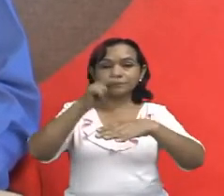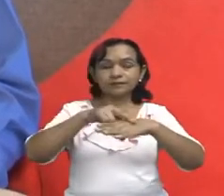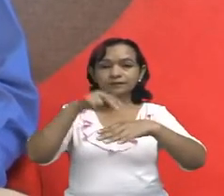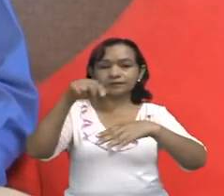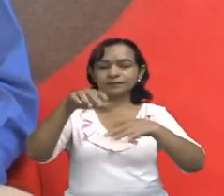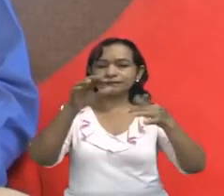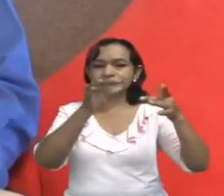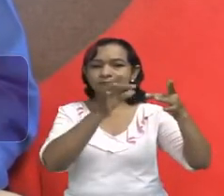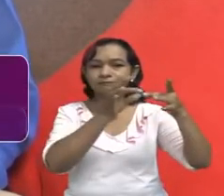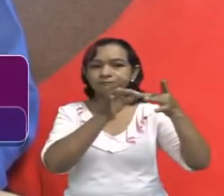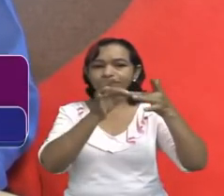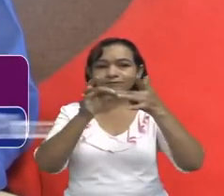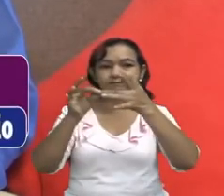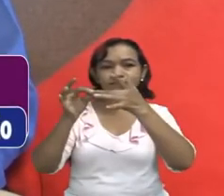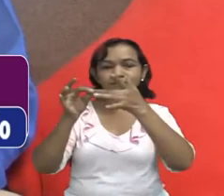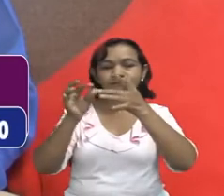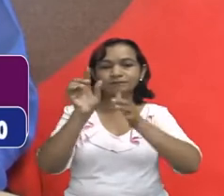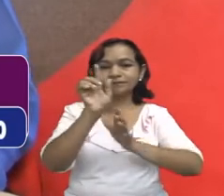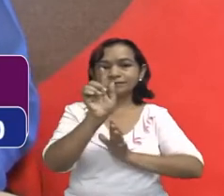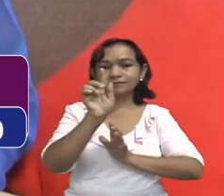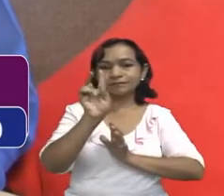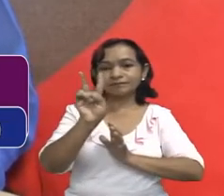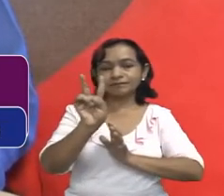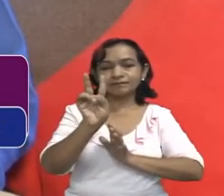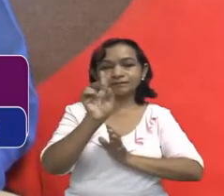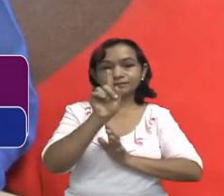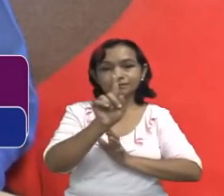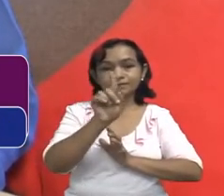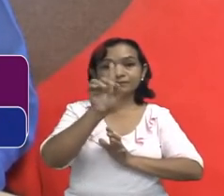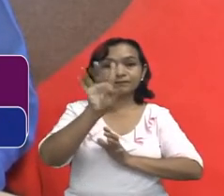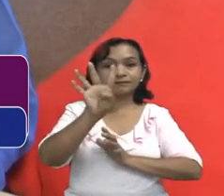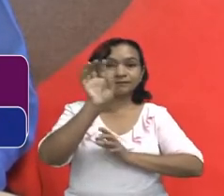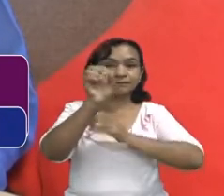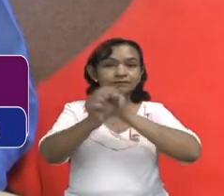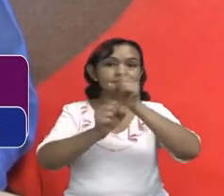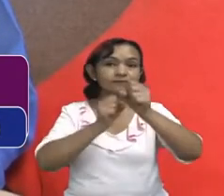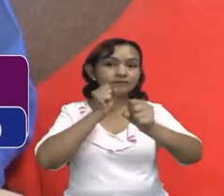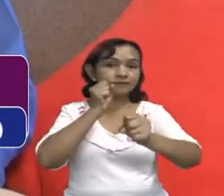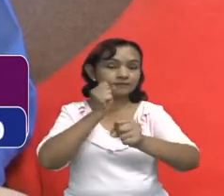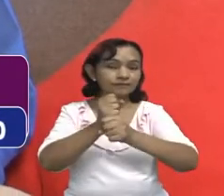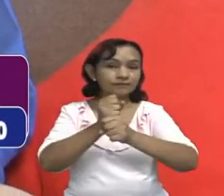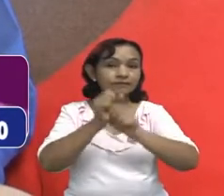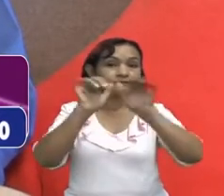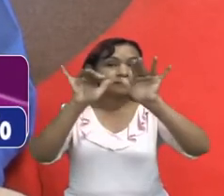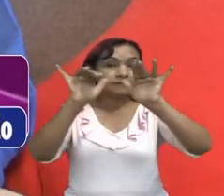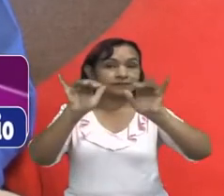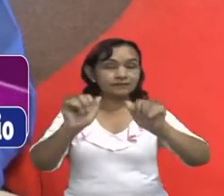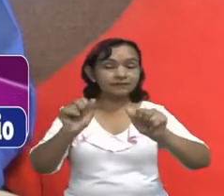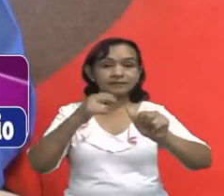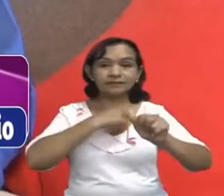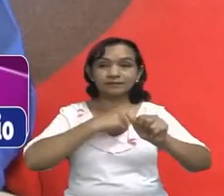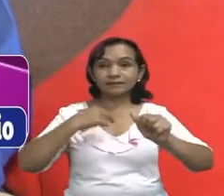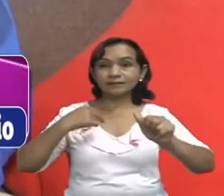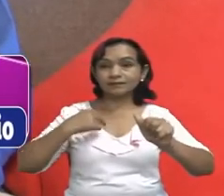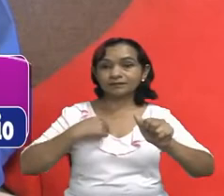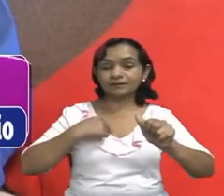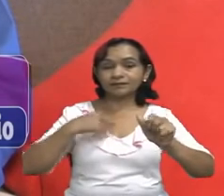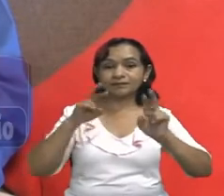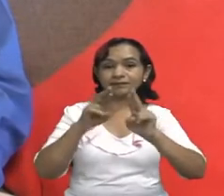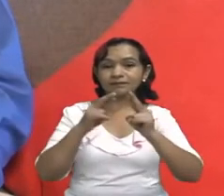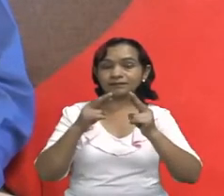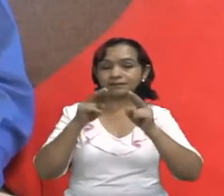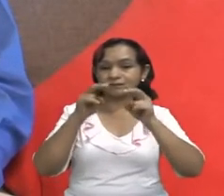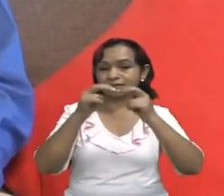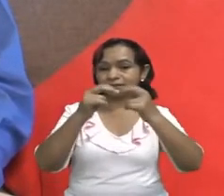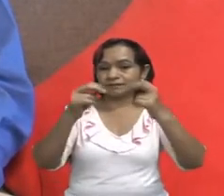edición especial, pues el Canal Parlamentario cumple 14 años de haber sido creado y pues me encuentro con un